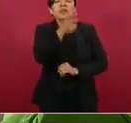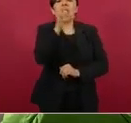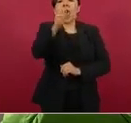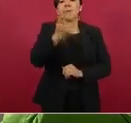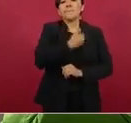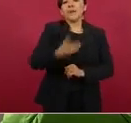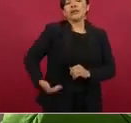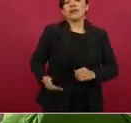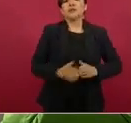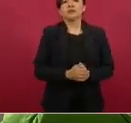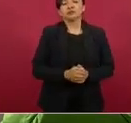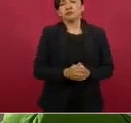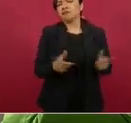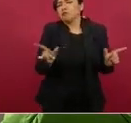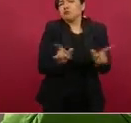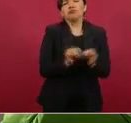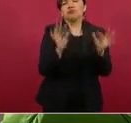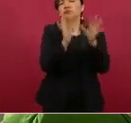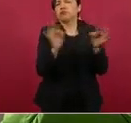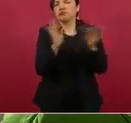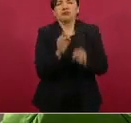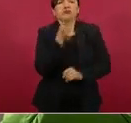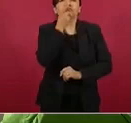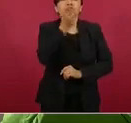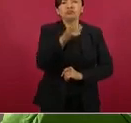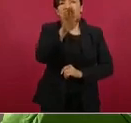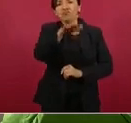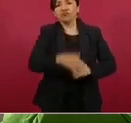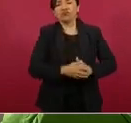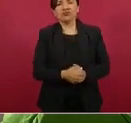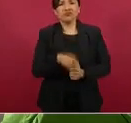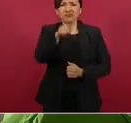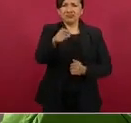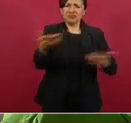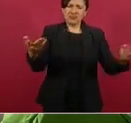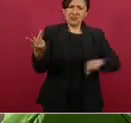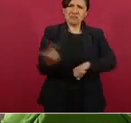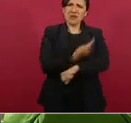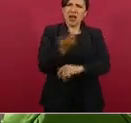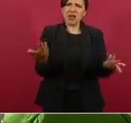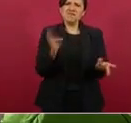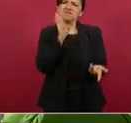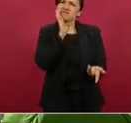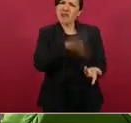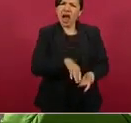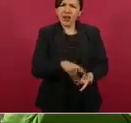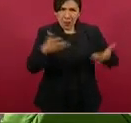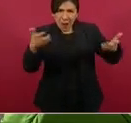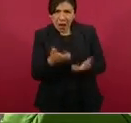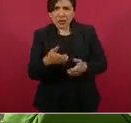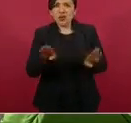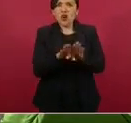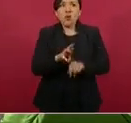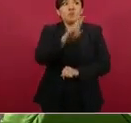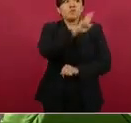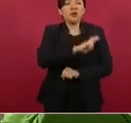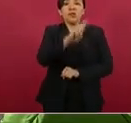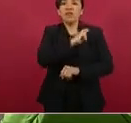presidente, palabras más, palabras menos, nos has quedado mal, no has podido llevar a cabo las